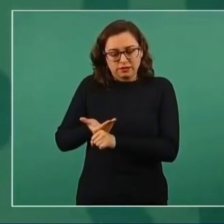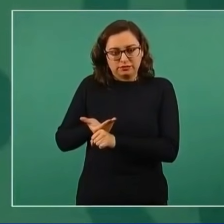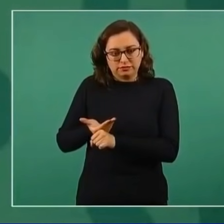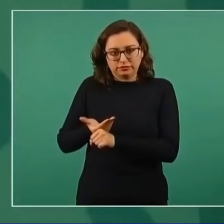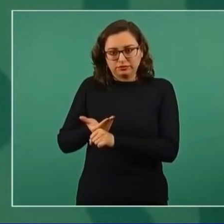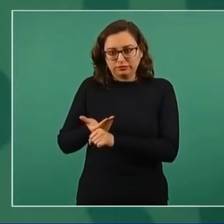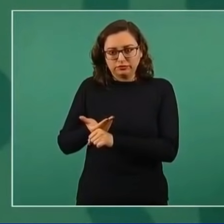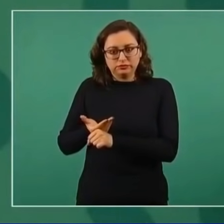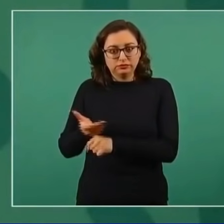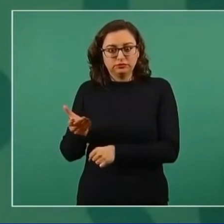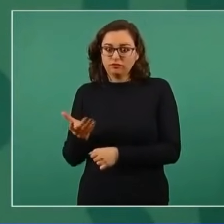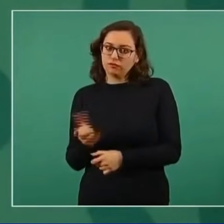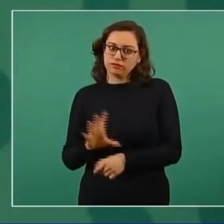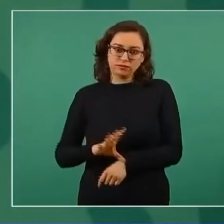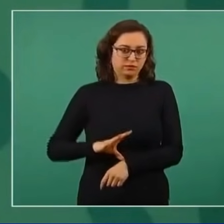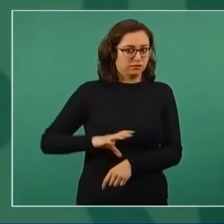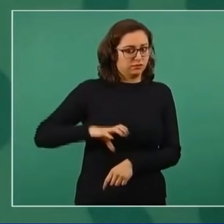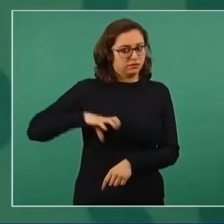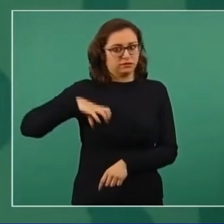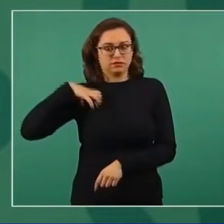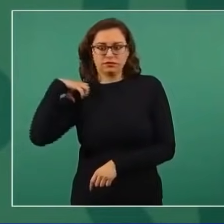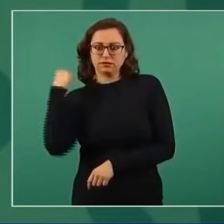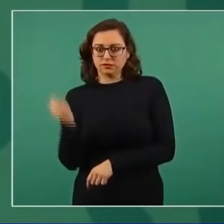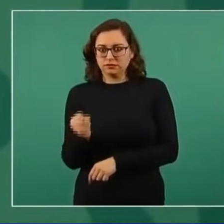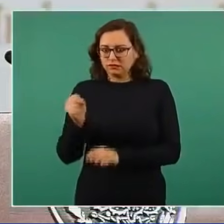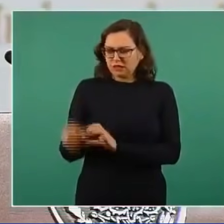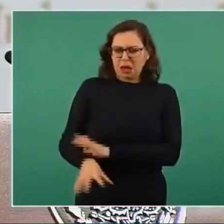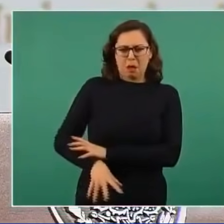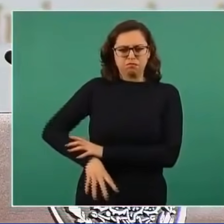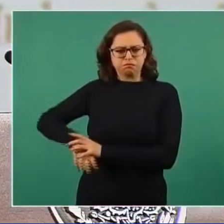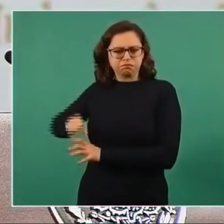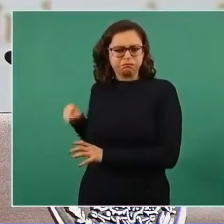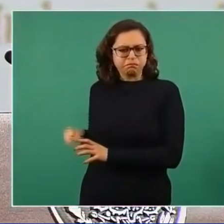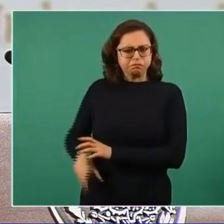y no extraer petróleo